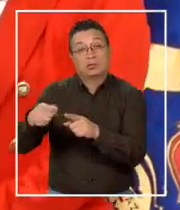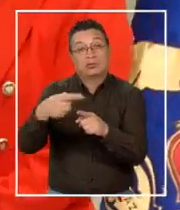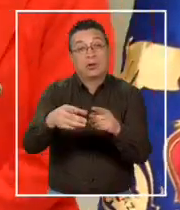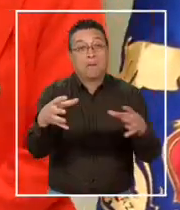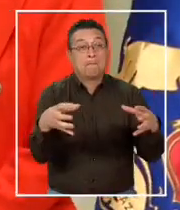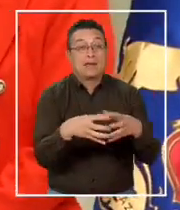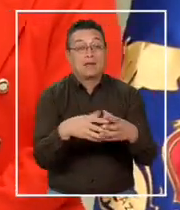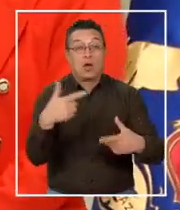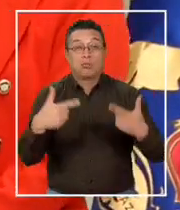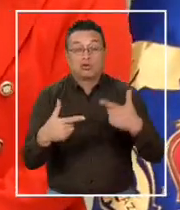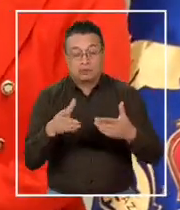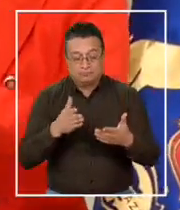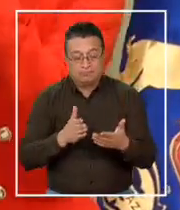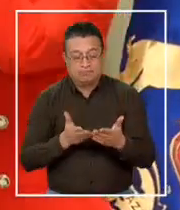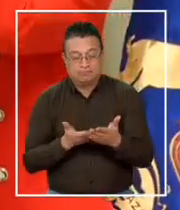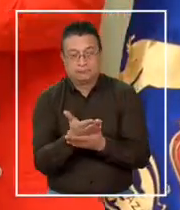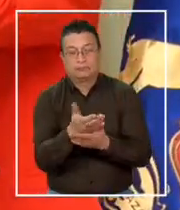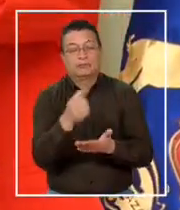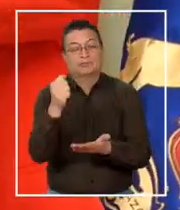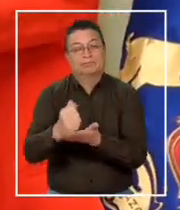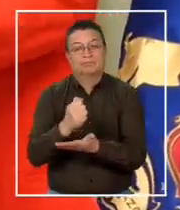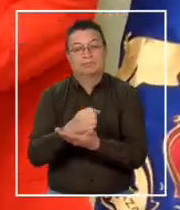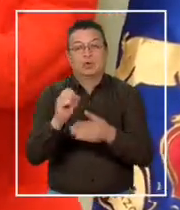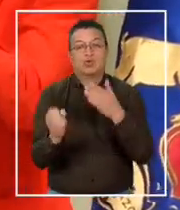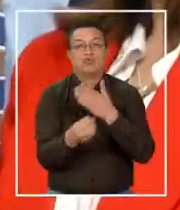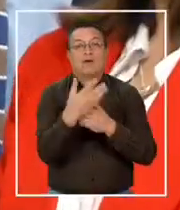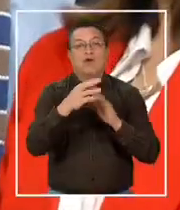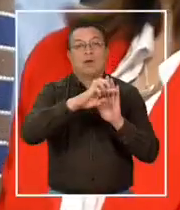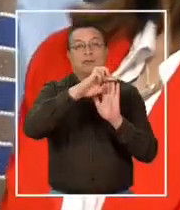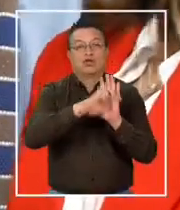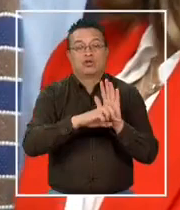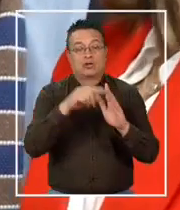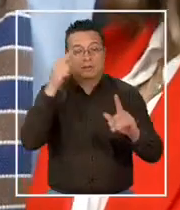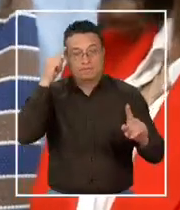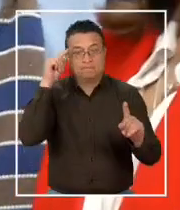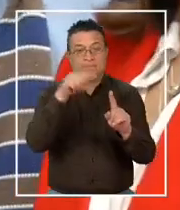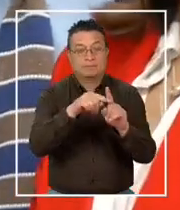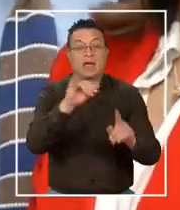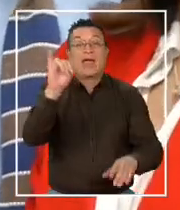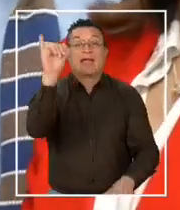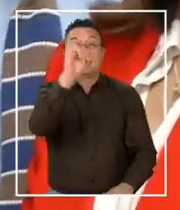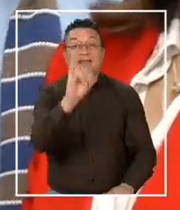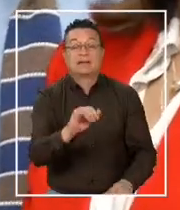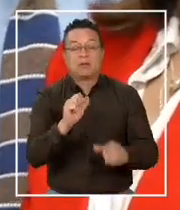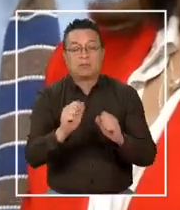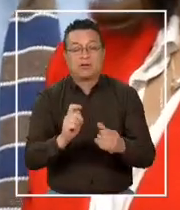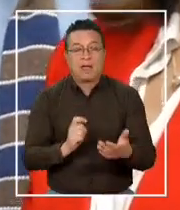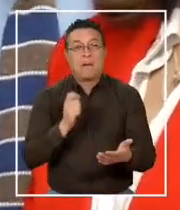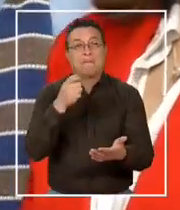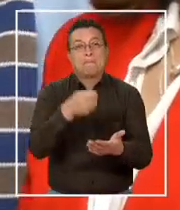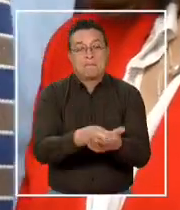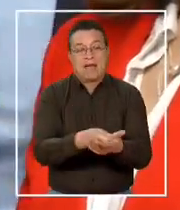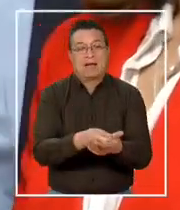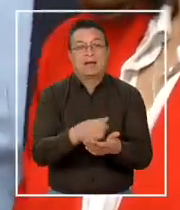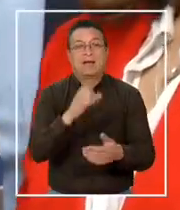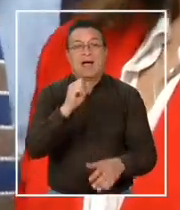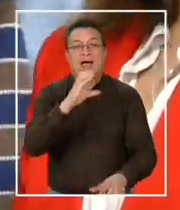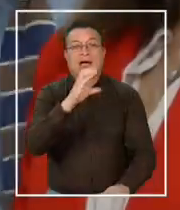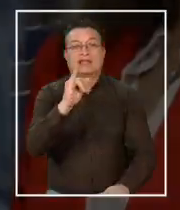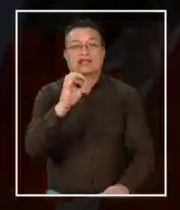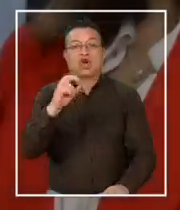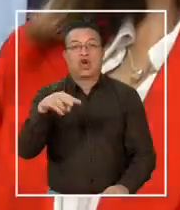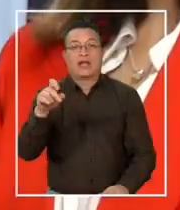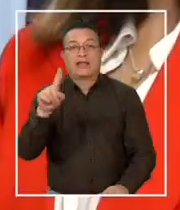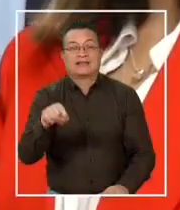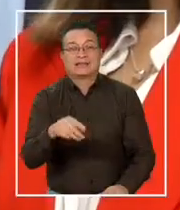partidos ingresó a tramitación un nuevo proyecto que apunta a que las ISAPRES puedan pagar mediante acciones. Aquí no